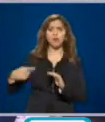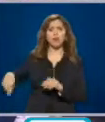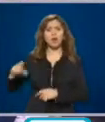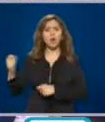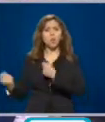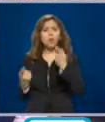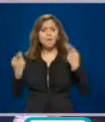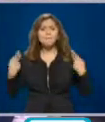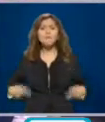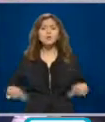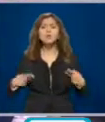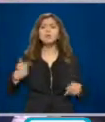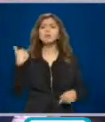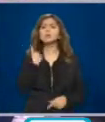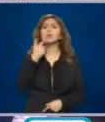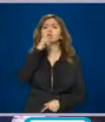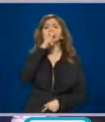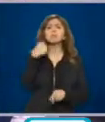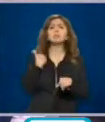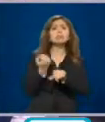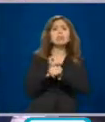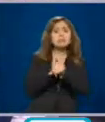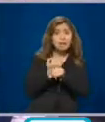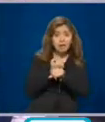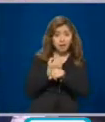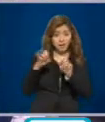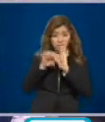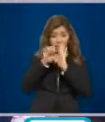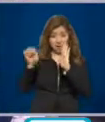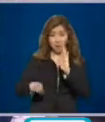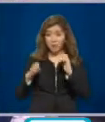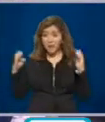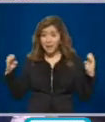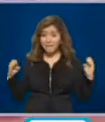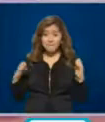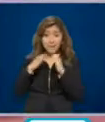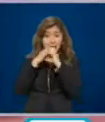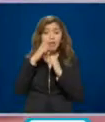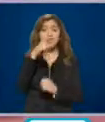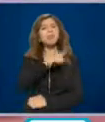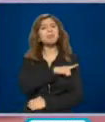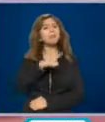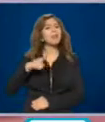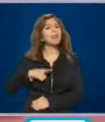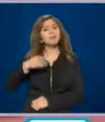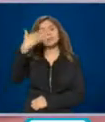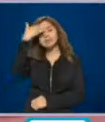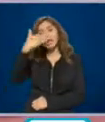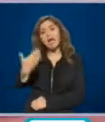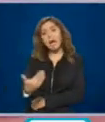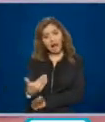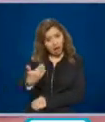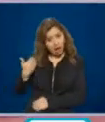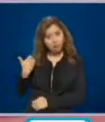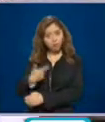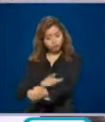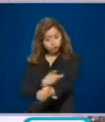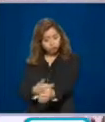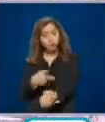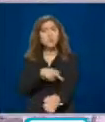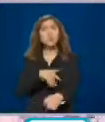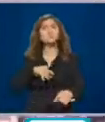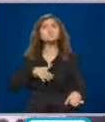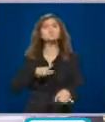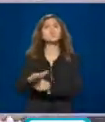qué tipo de sangre soy, ¿no? En el momento de una emergencia es indispensable que se haga la prueba para determinar el tipo de